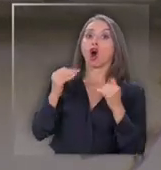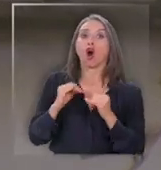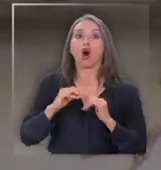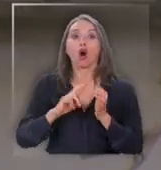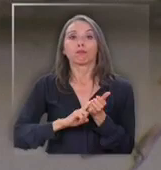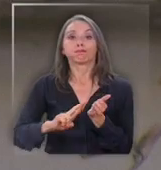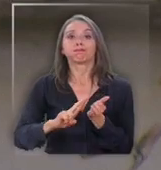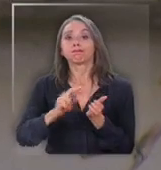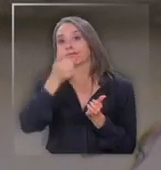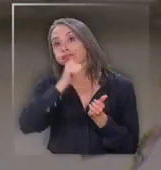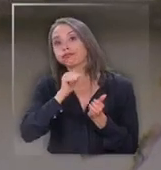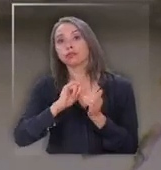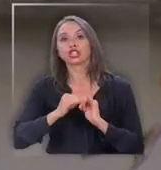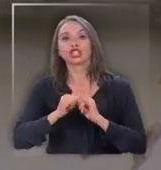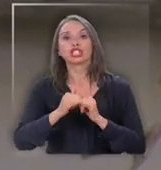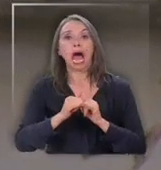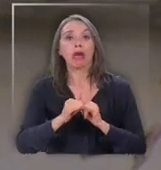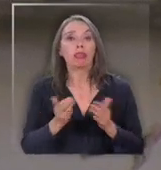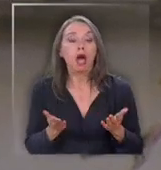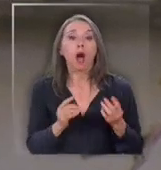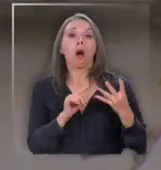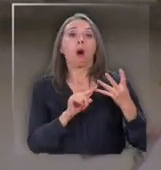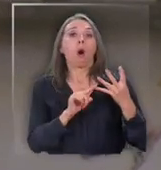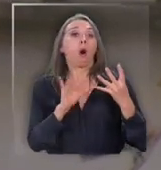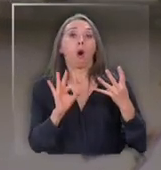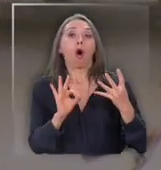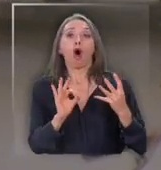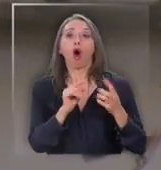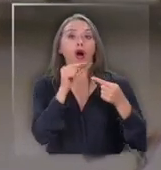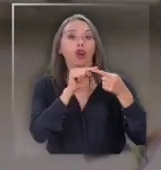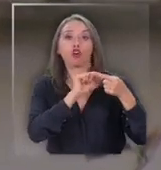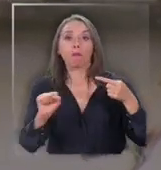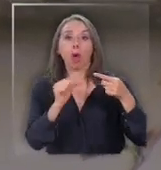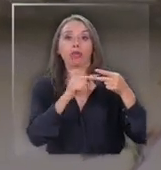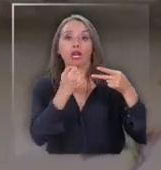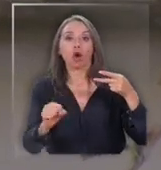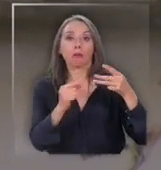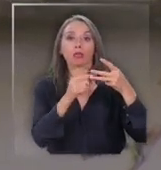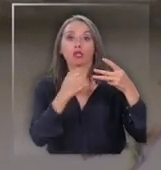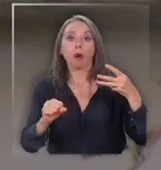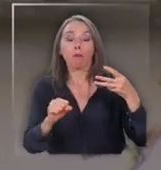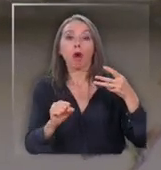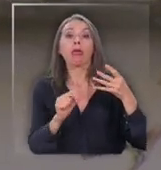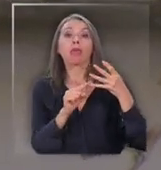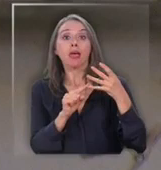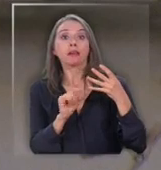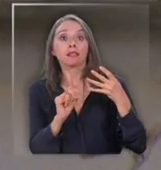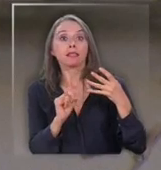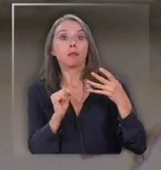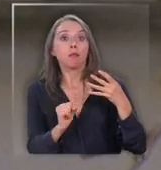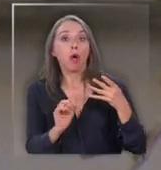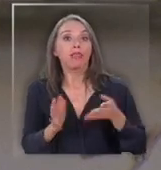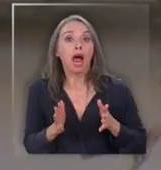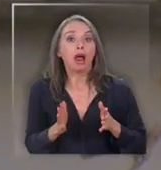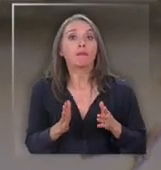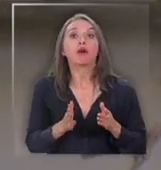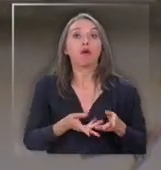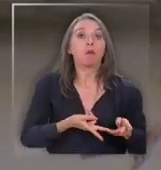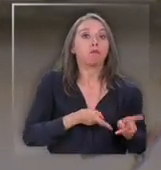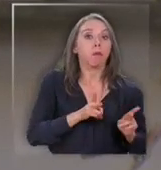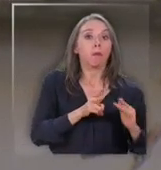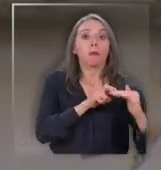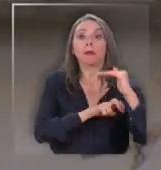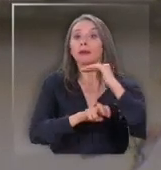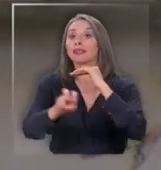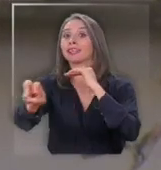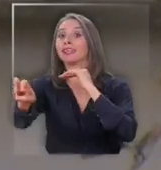chat silencioso. A lo mejor no va a tener ninguna de esas opciones y va a tener la opción de salir, ir